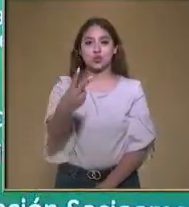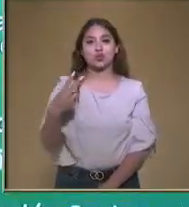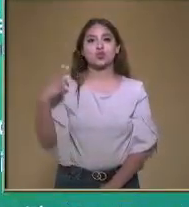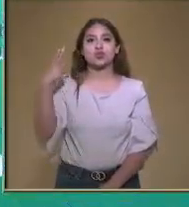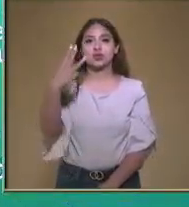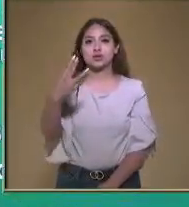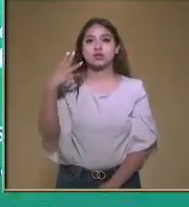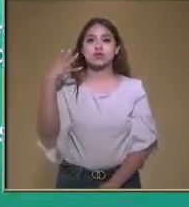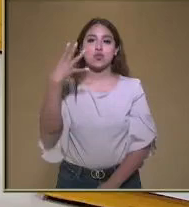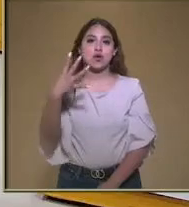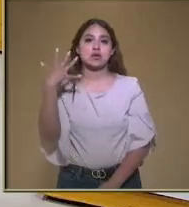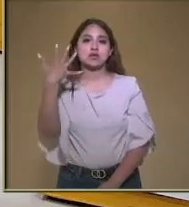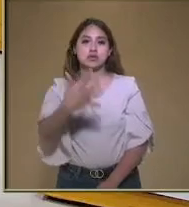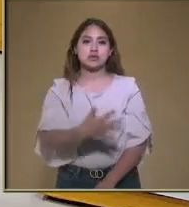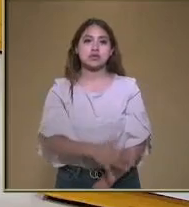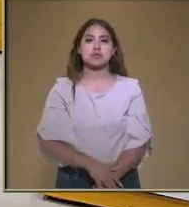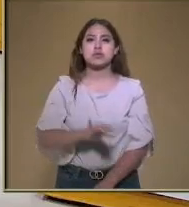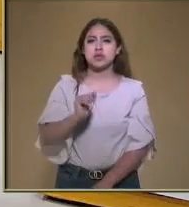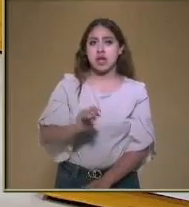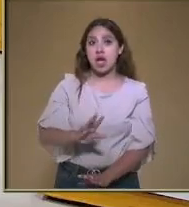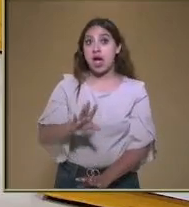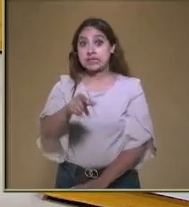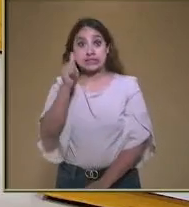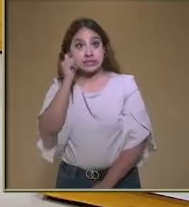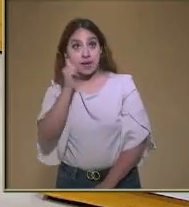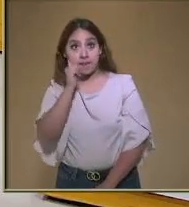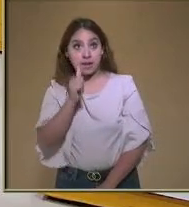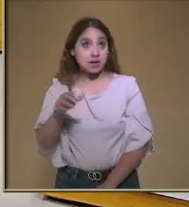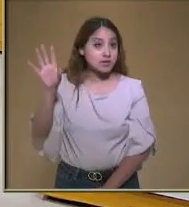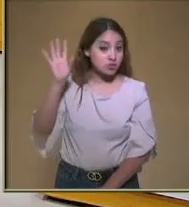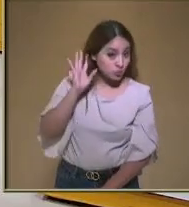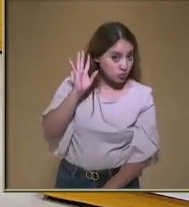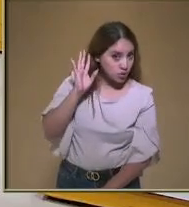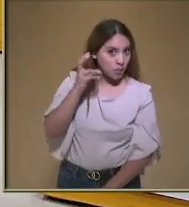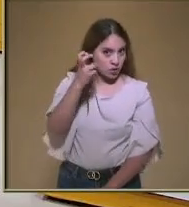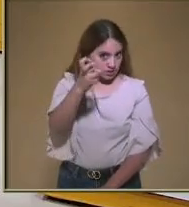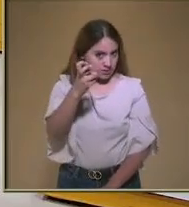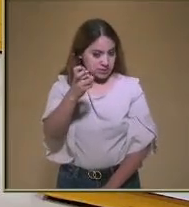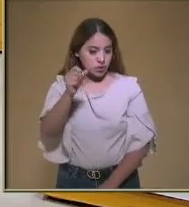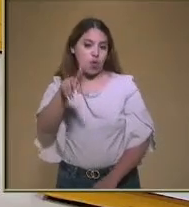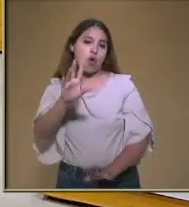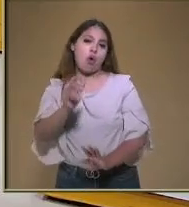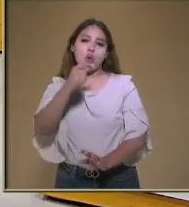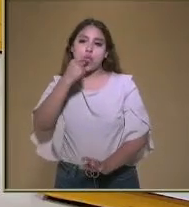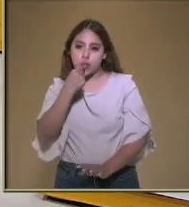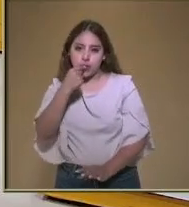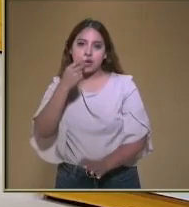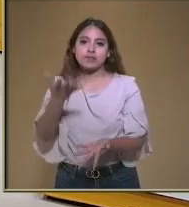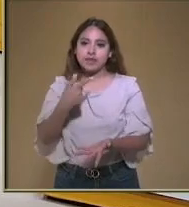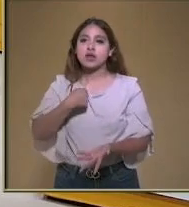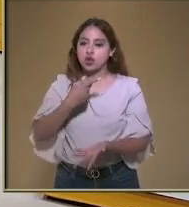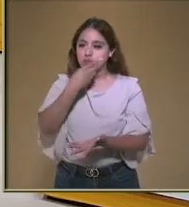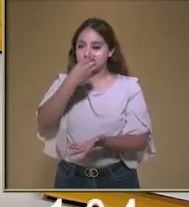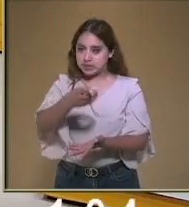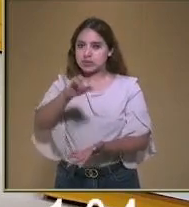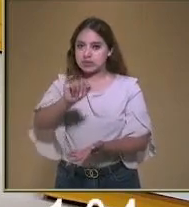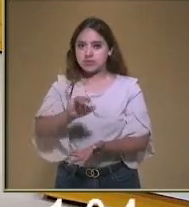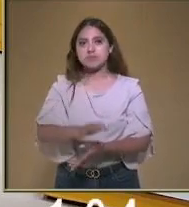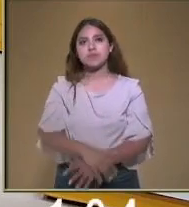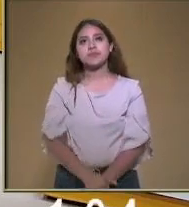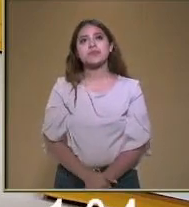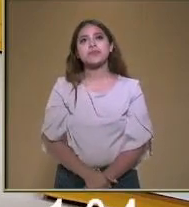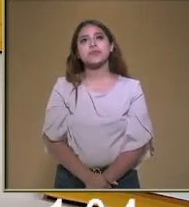1, 2, 3, 4, 5. Cada vez que escuchemos ese sonido, ese silbato, va a ayudarnos a activarnos, ¿verdad? Un ejercicio rápido, dinámico. ¿Continuamos, Raúl? Muy bien,